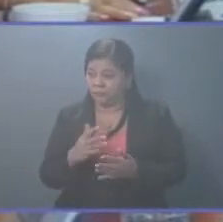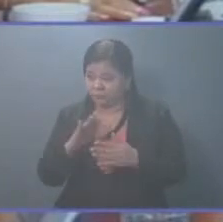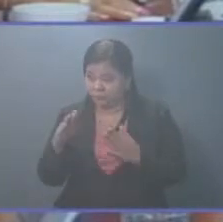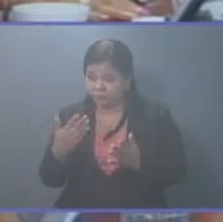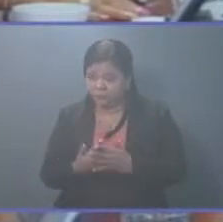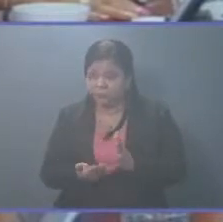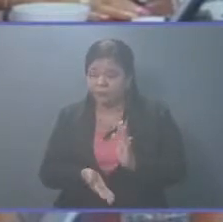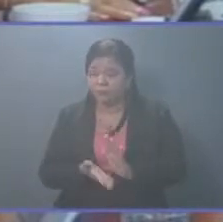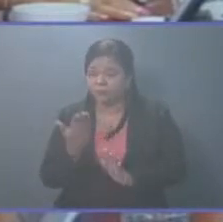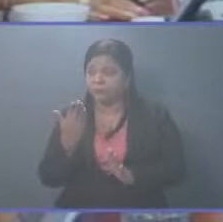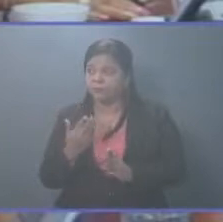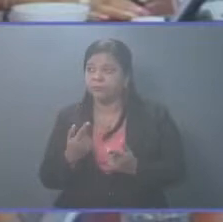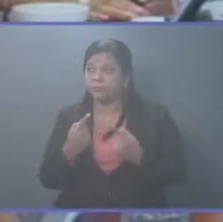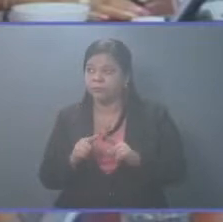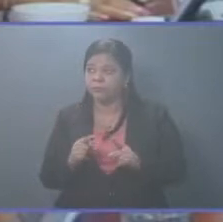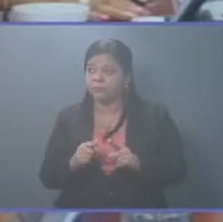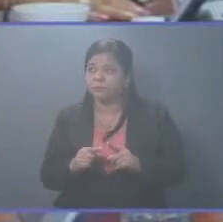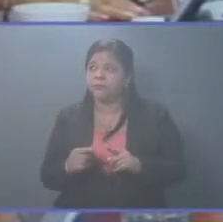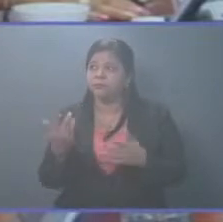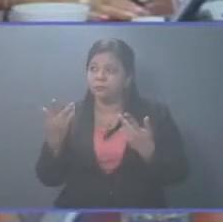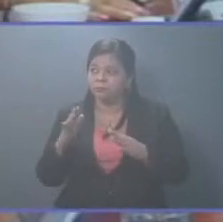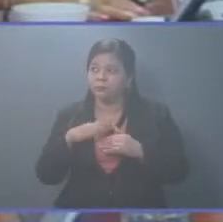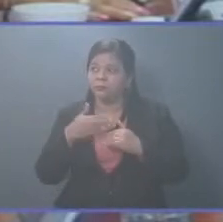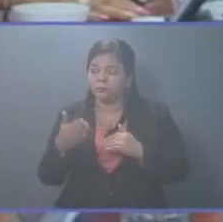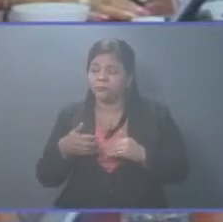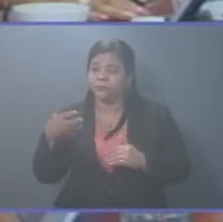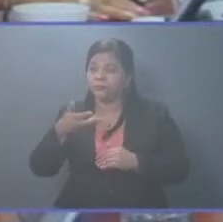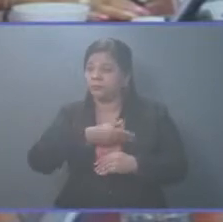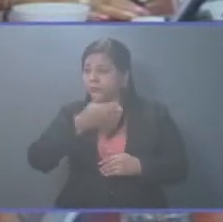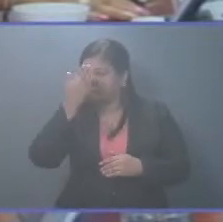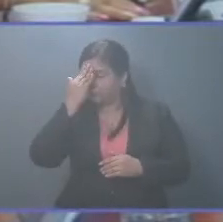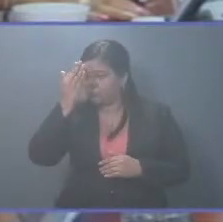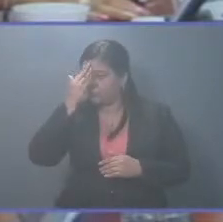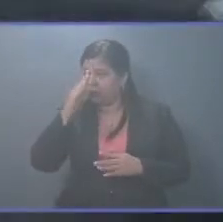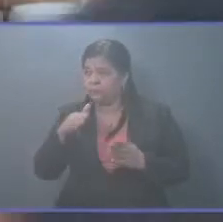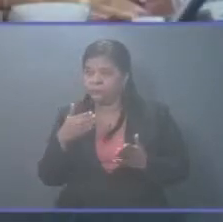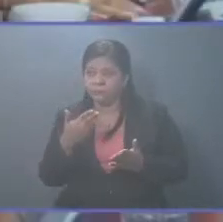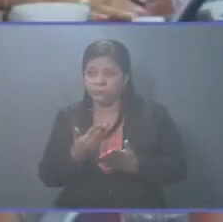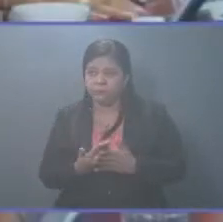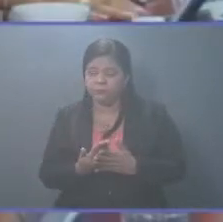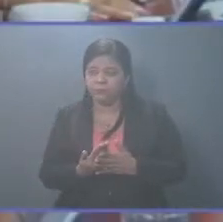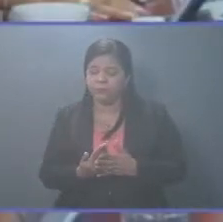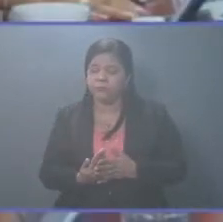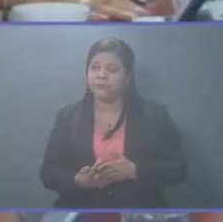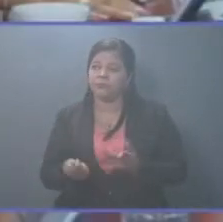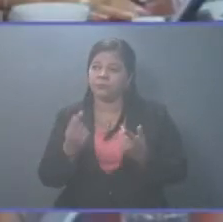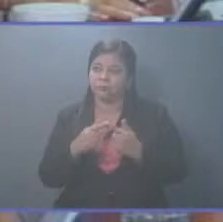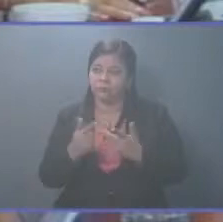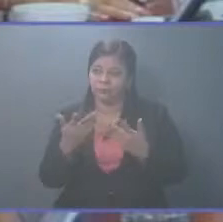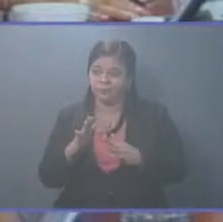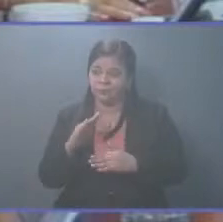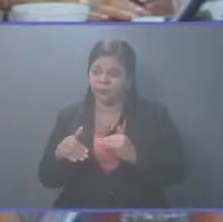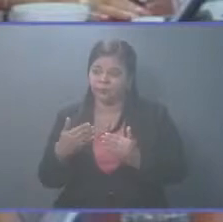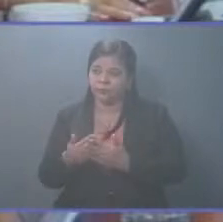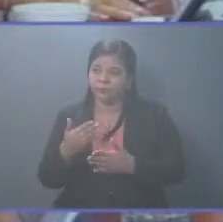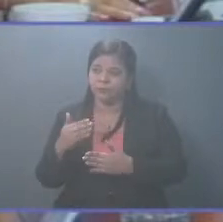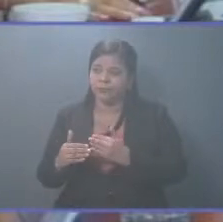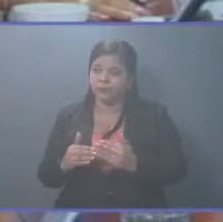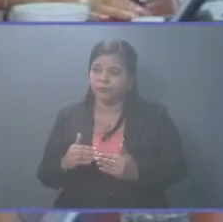ya más que todo, bueno, ahí nos dimos cuenta después toda la parte de que había ya un proceso de